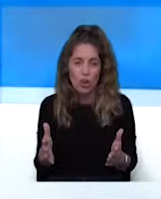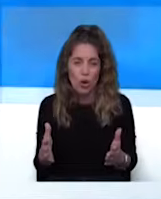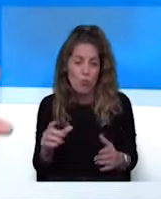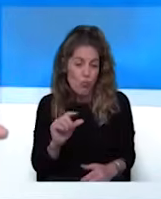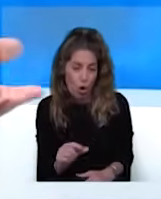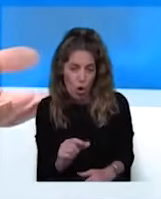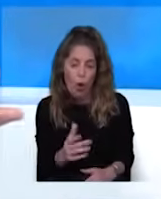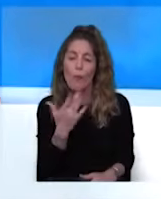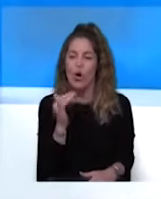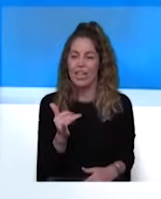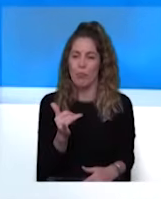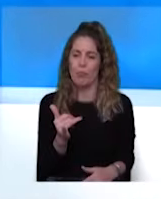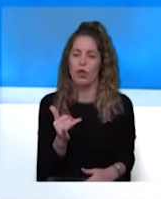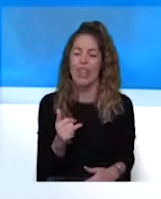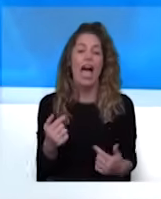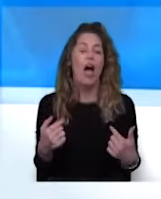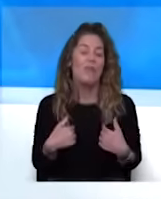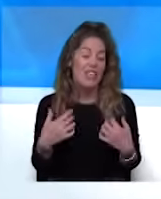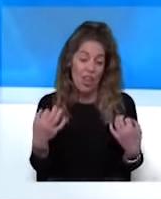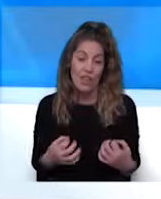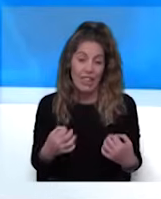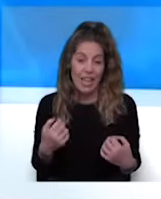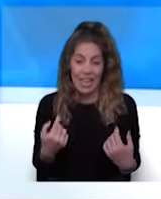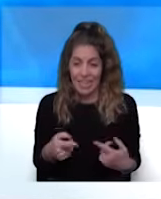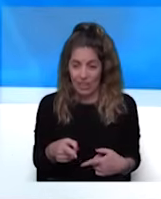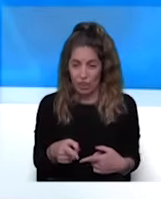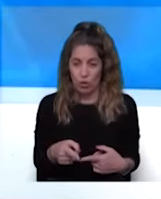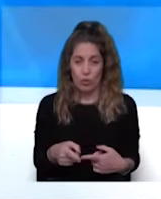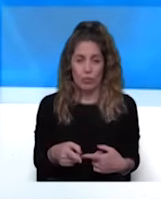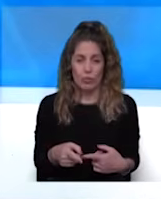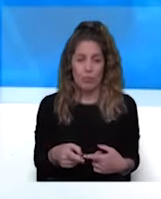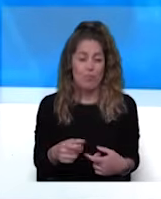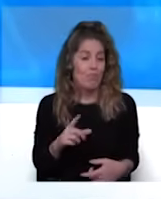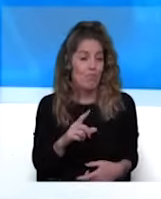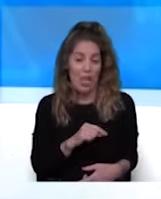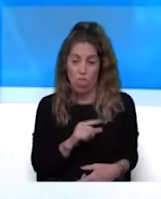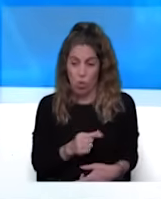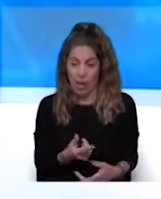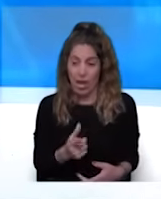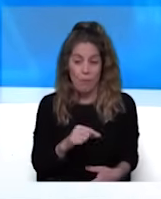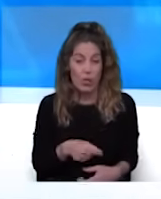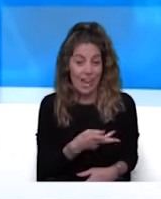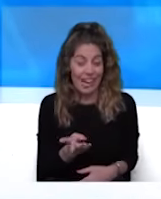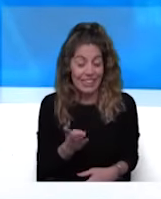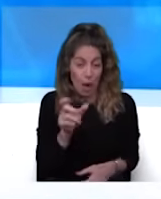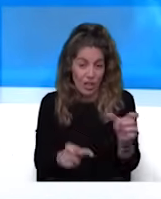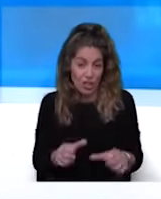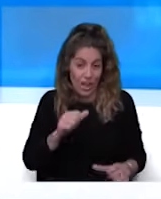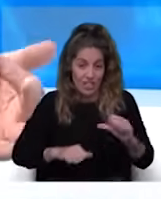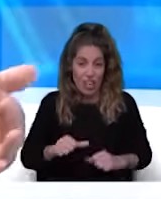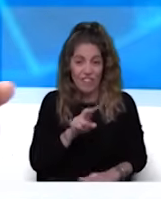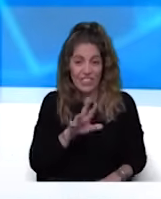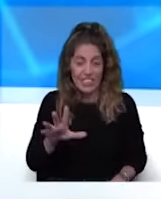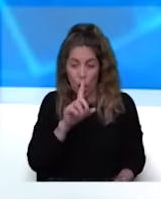muy poco por ejemplo y a mí realmente esto este me duele porque me duele la cantidad de lesionados esos